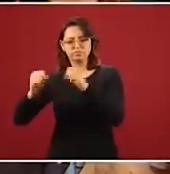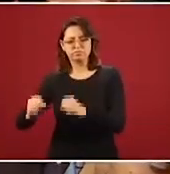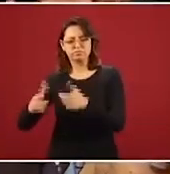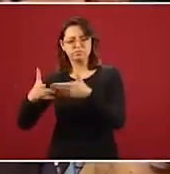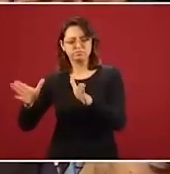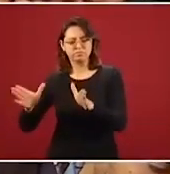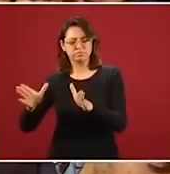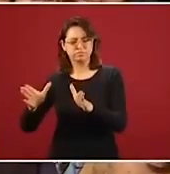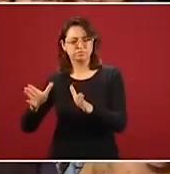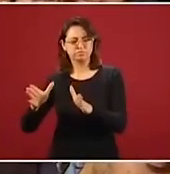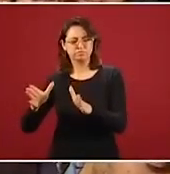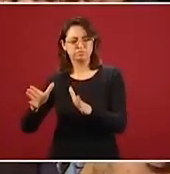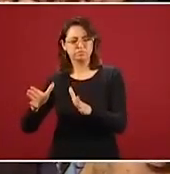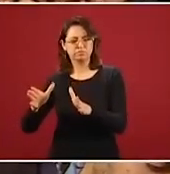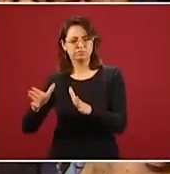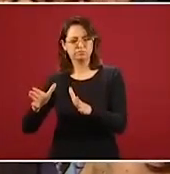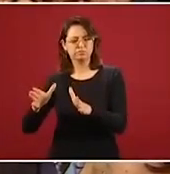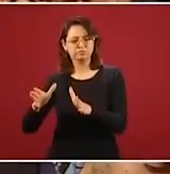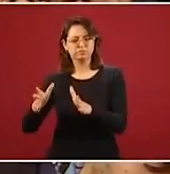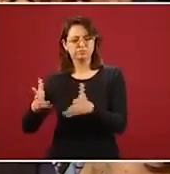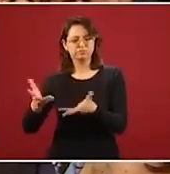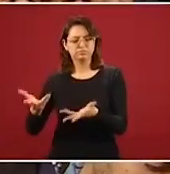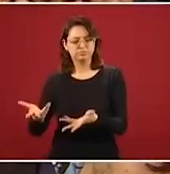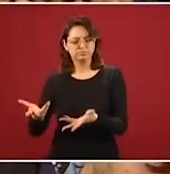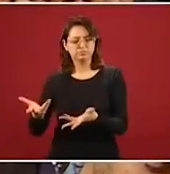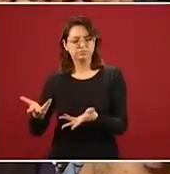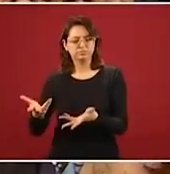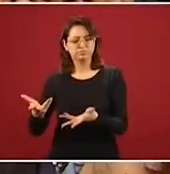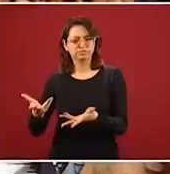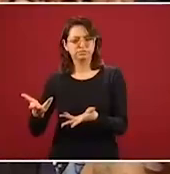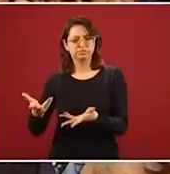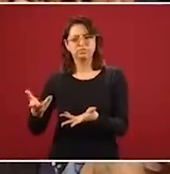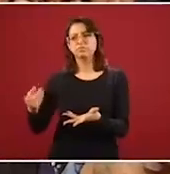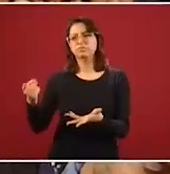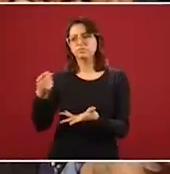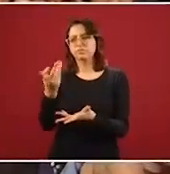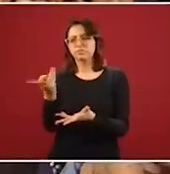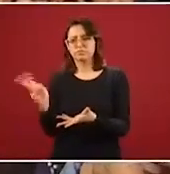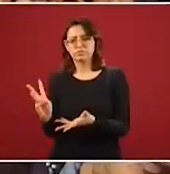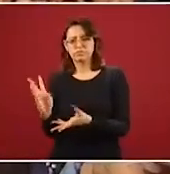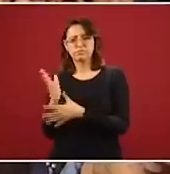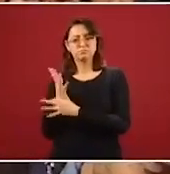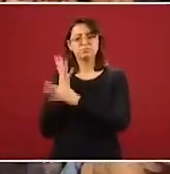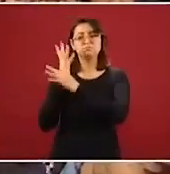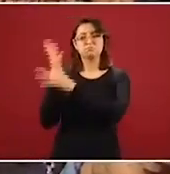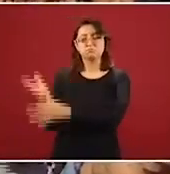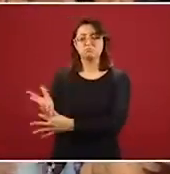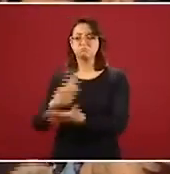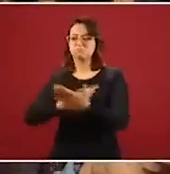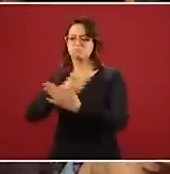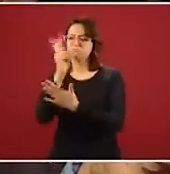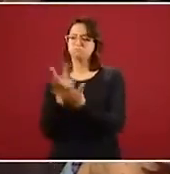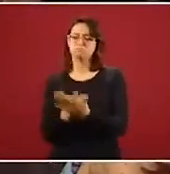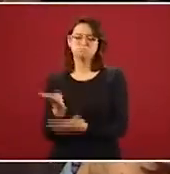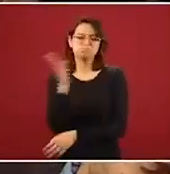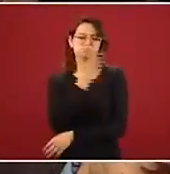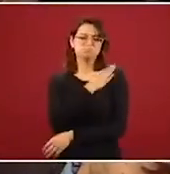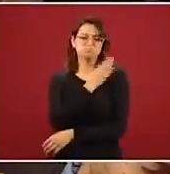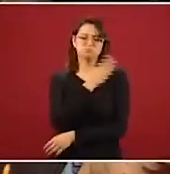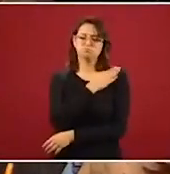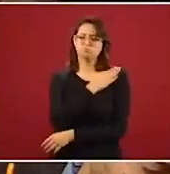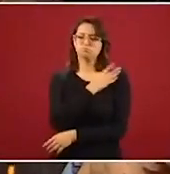para, digamos, sobre las bondades de este programa, que habría por parte de